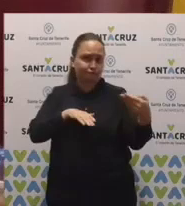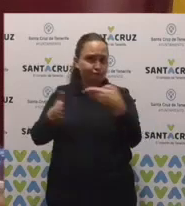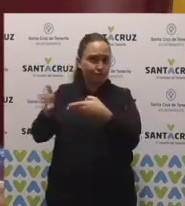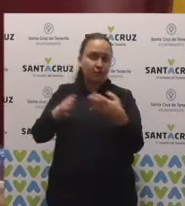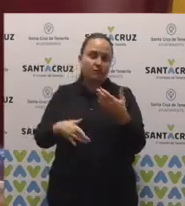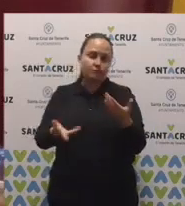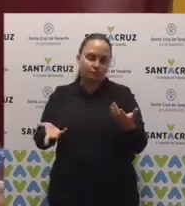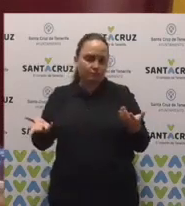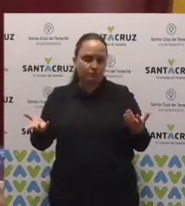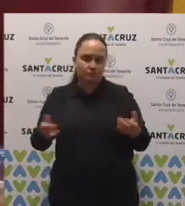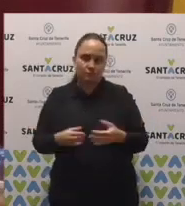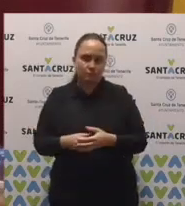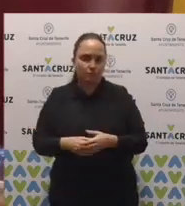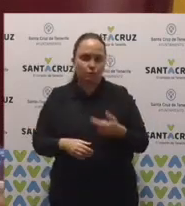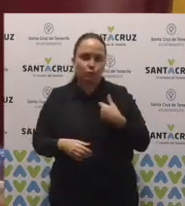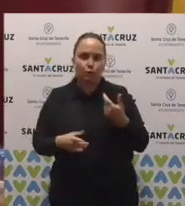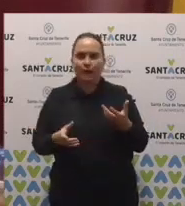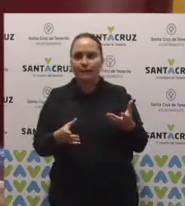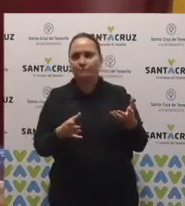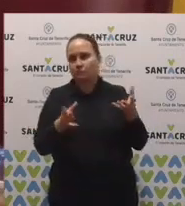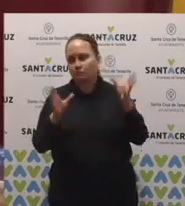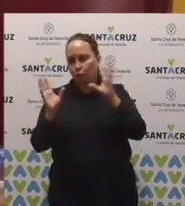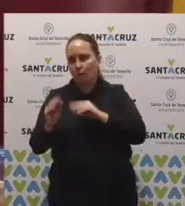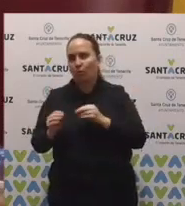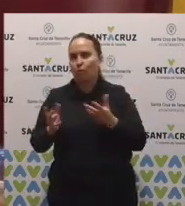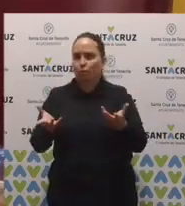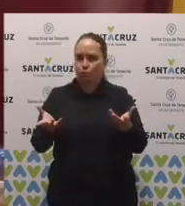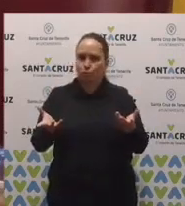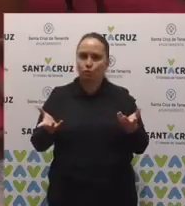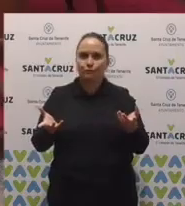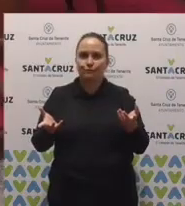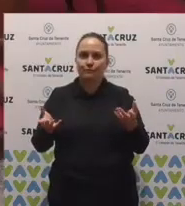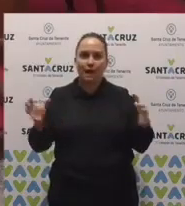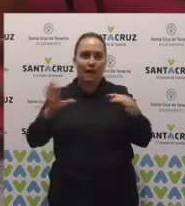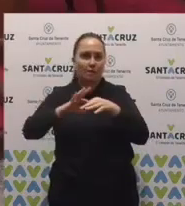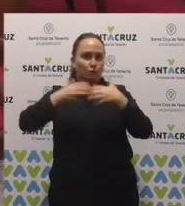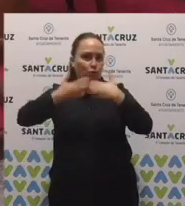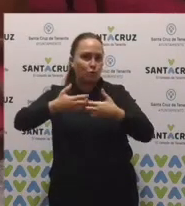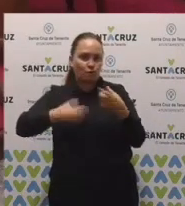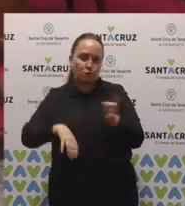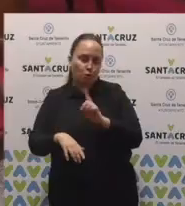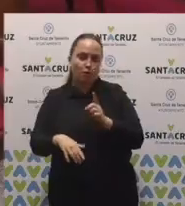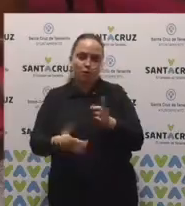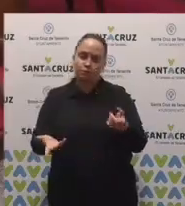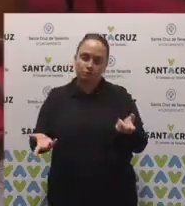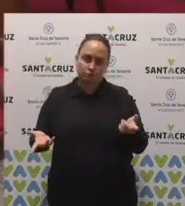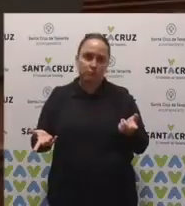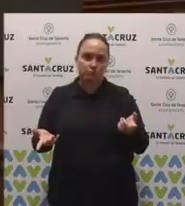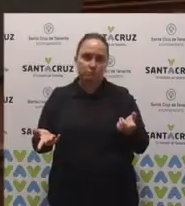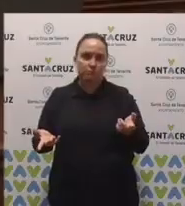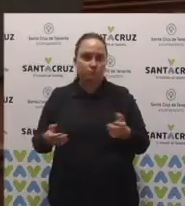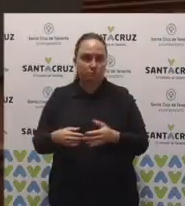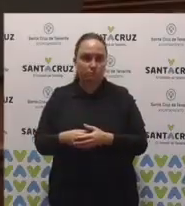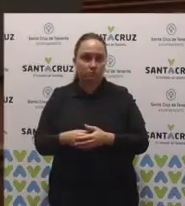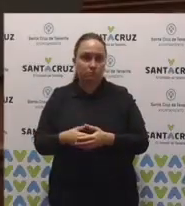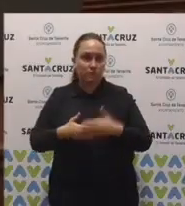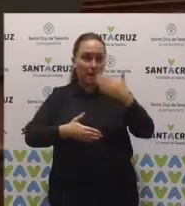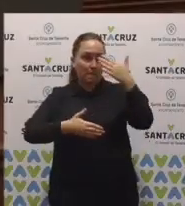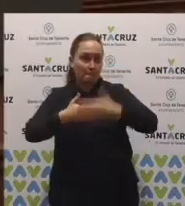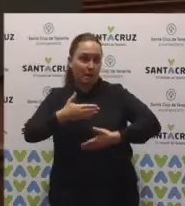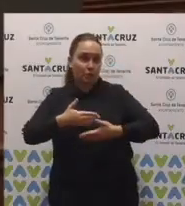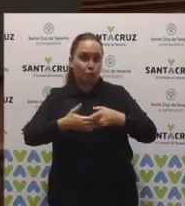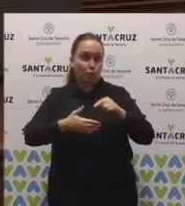comprendo que no estuvieron el enlace funcionando operativo durante todo el plazo